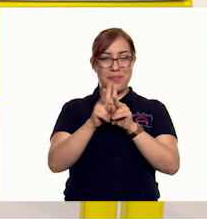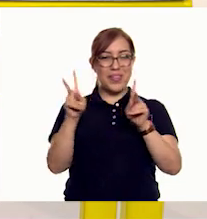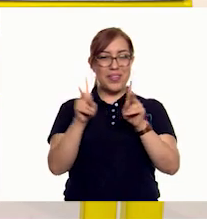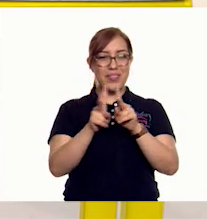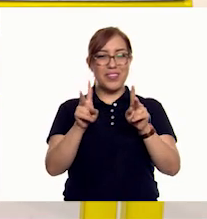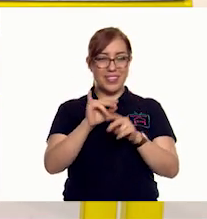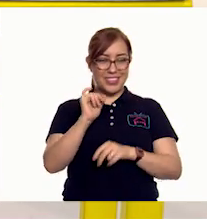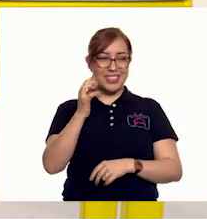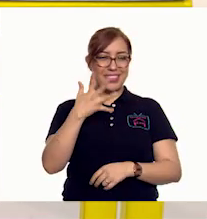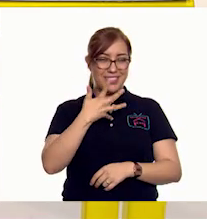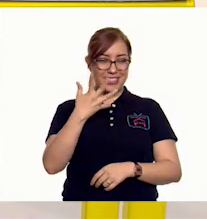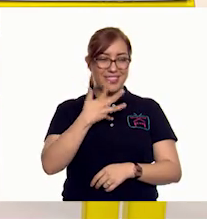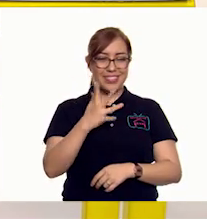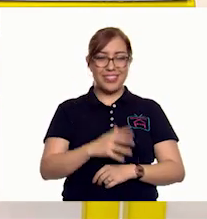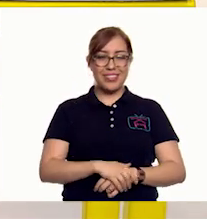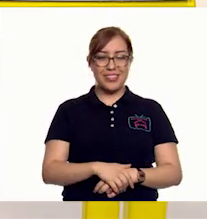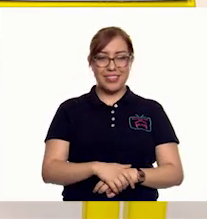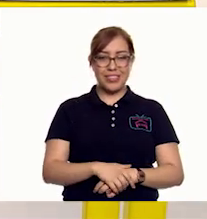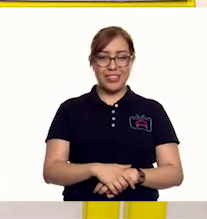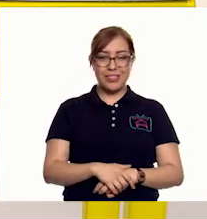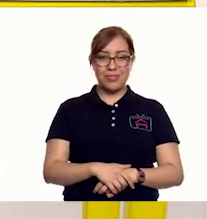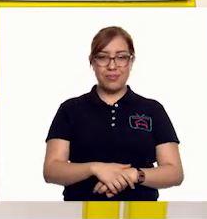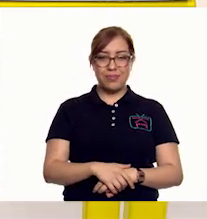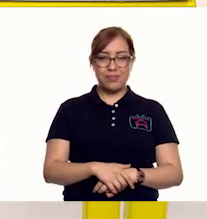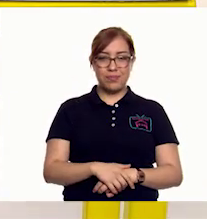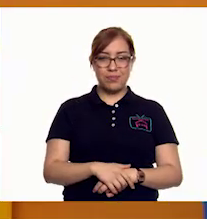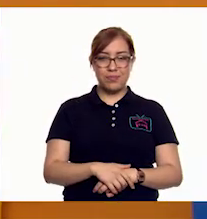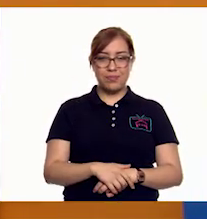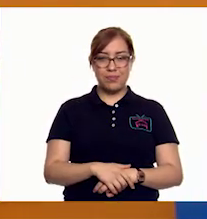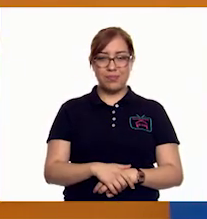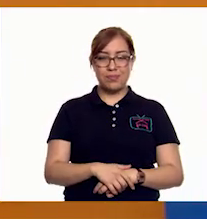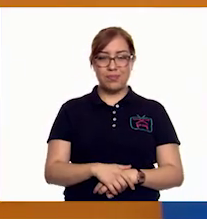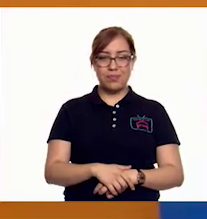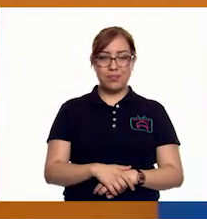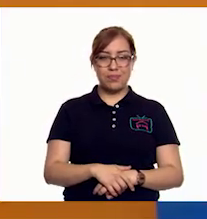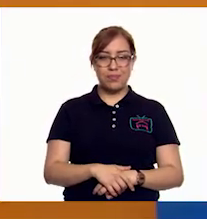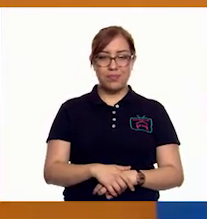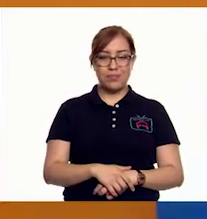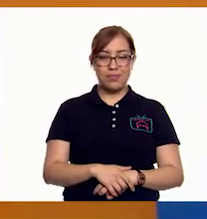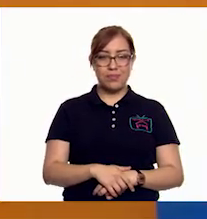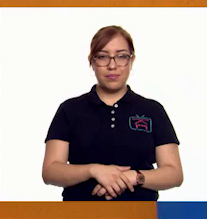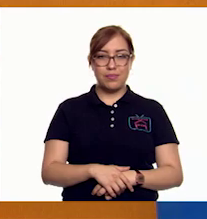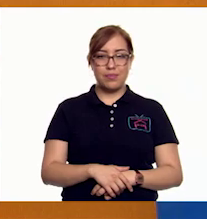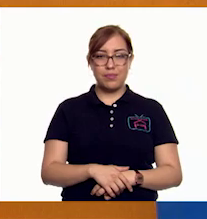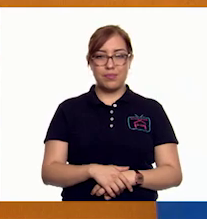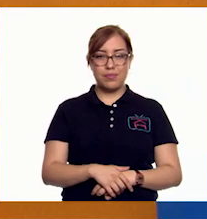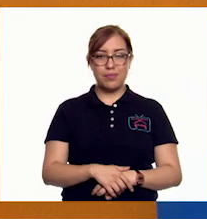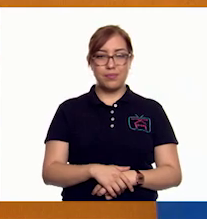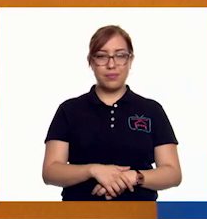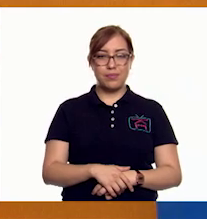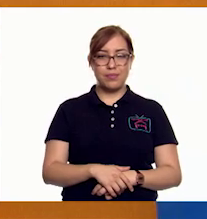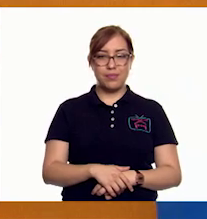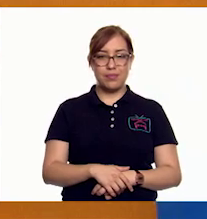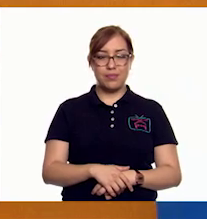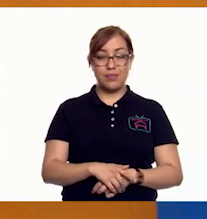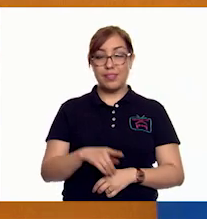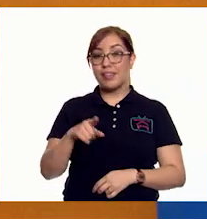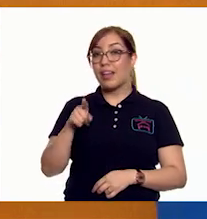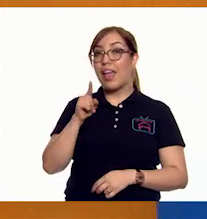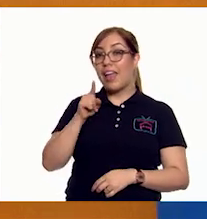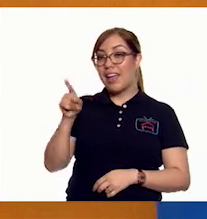Sí, tengo primo. Muy bien. La mucha atención, tarjeta. Atención. Ah, ya sé.